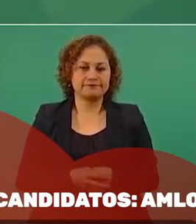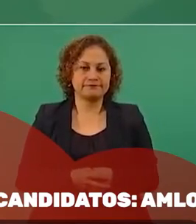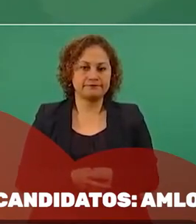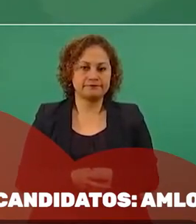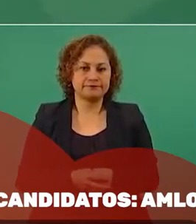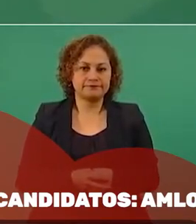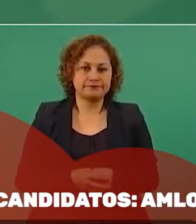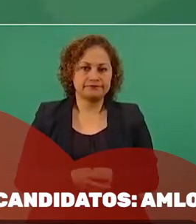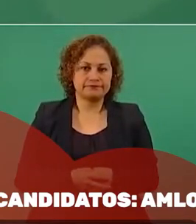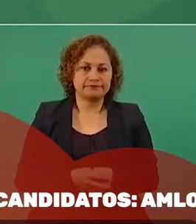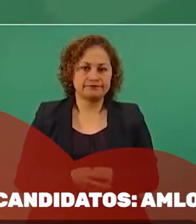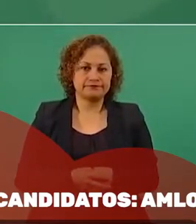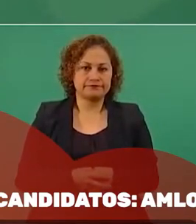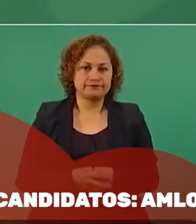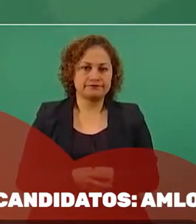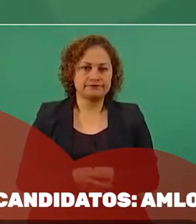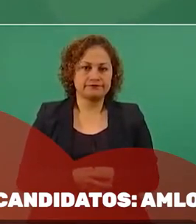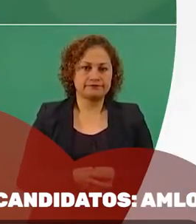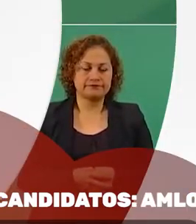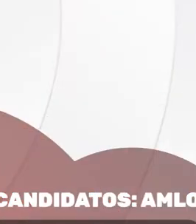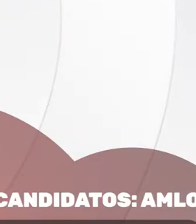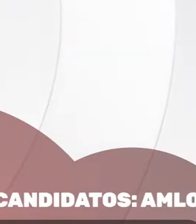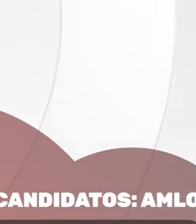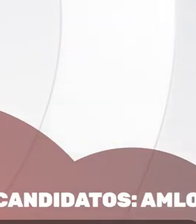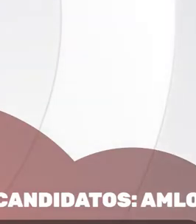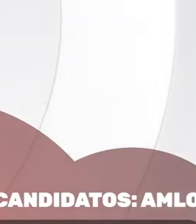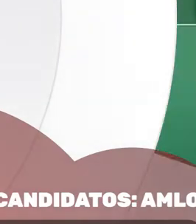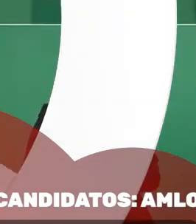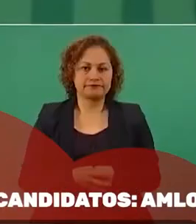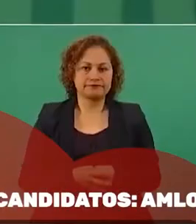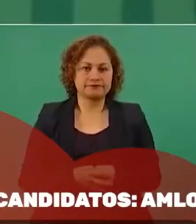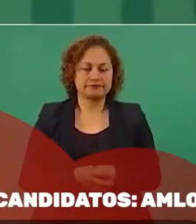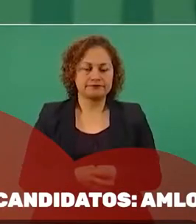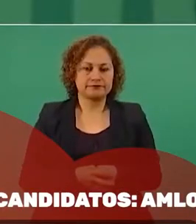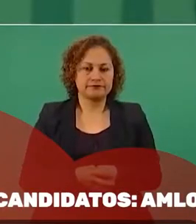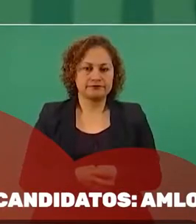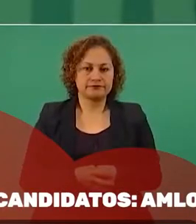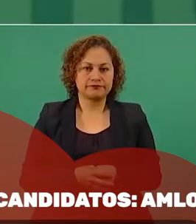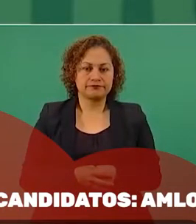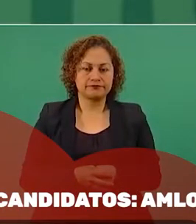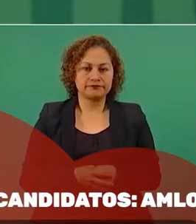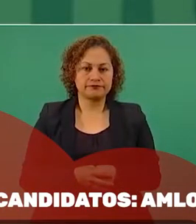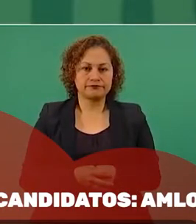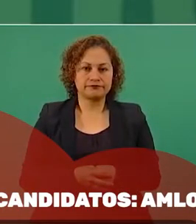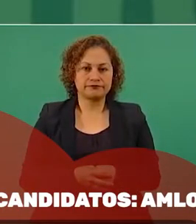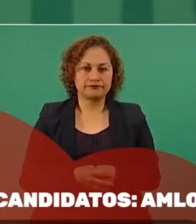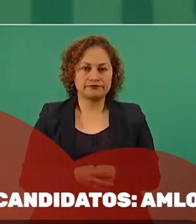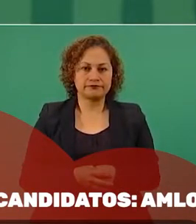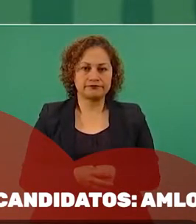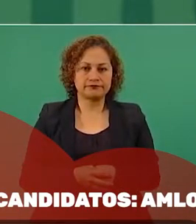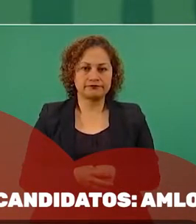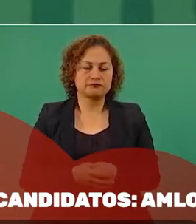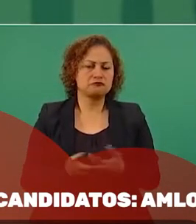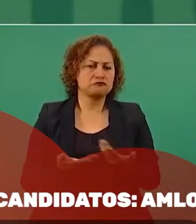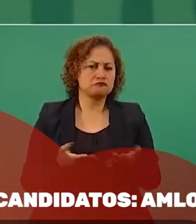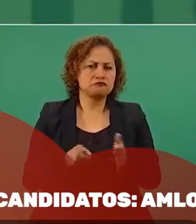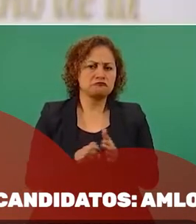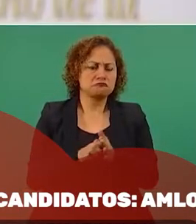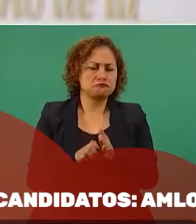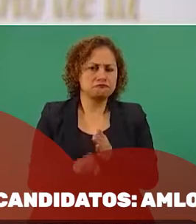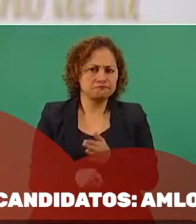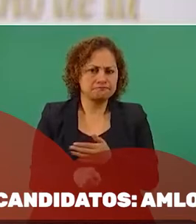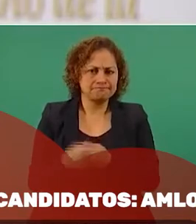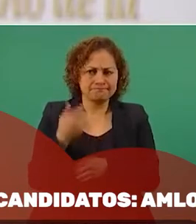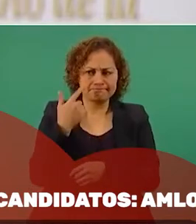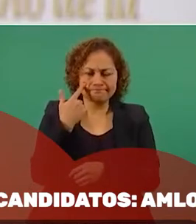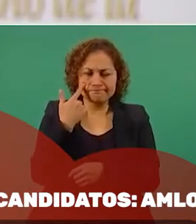mandatario en su conferencia matutina de este miércoles. En este sentido, el mandatario apuntó que no tiene justificación alguna que por no comprobar los gastos de pre-campaña por